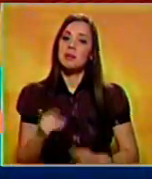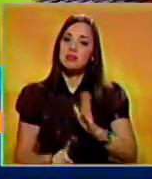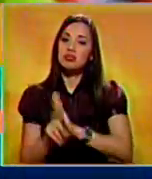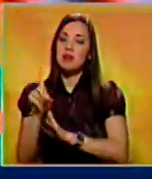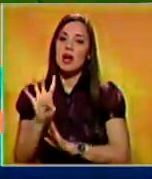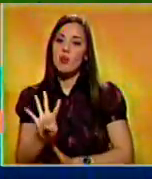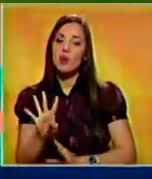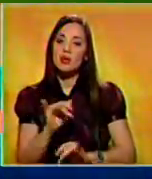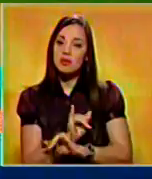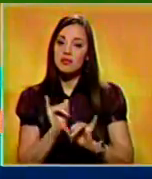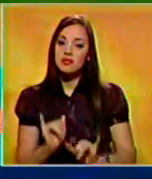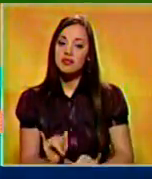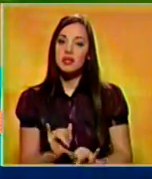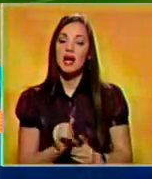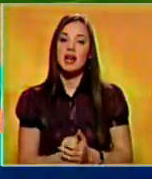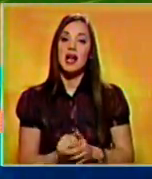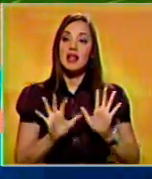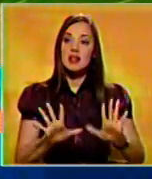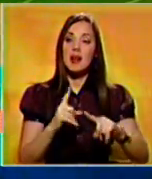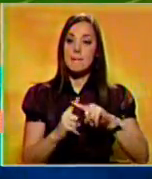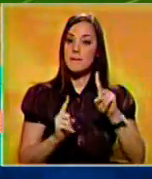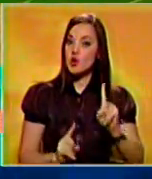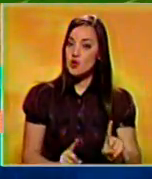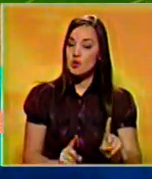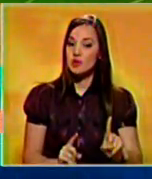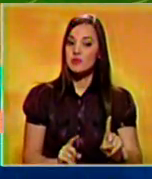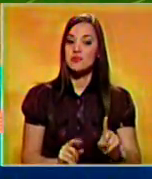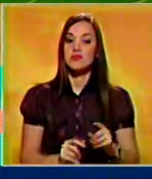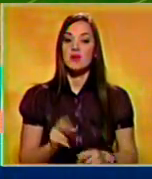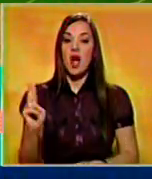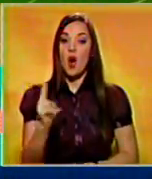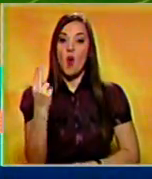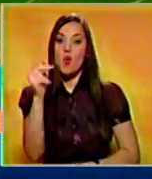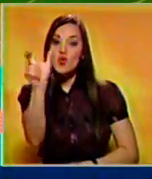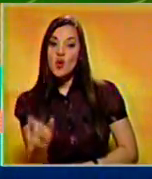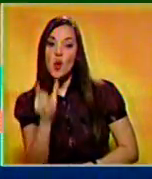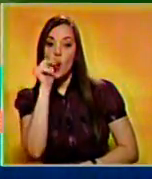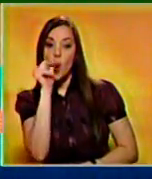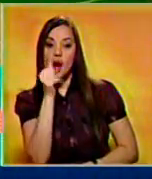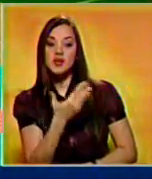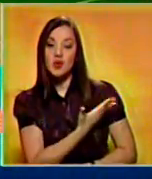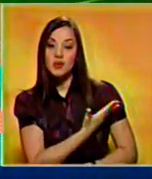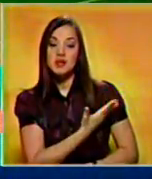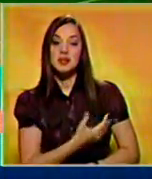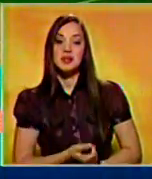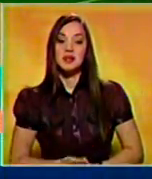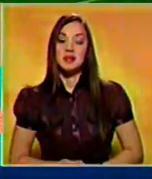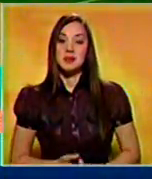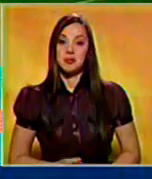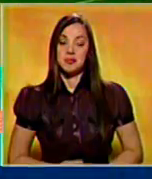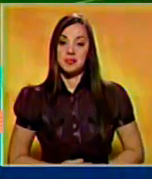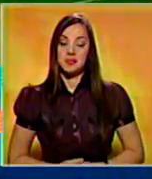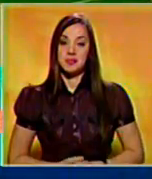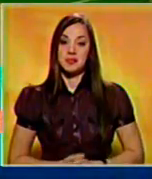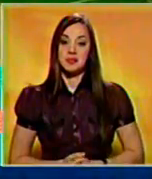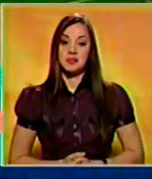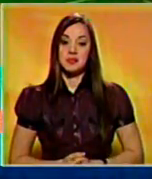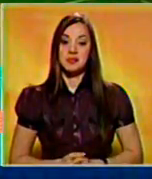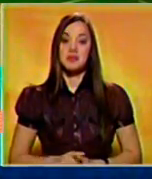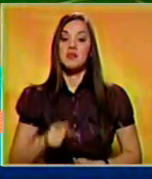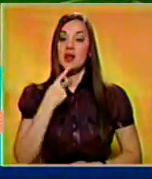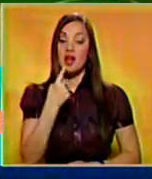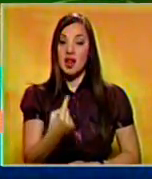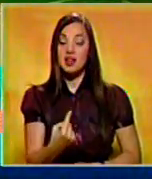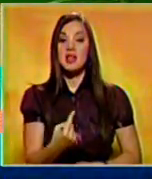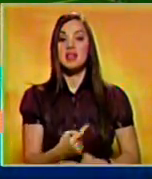Venció el Manchester City 2-1. Luis Suárez, el uruguayo, lo veía anotando los minutos 16 y 30 por el equipo catalán, aunque el Kun Sergio